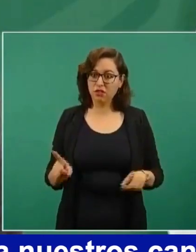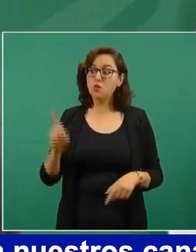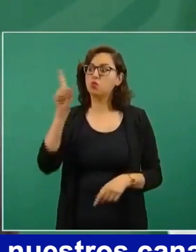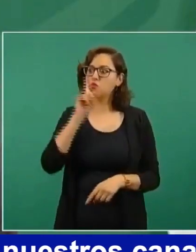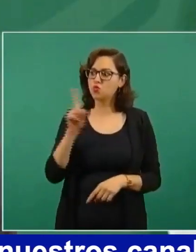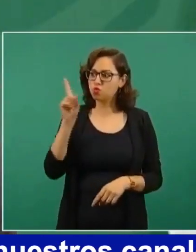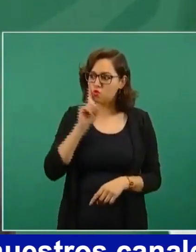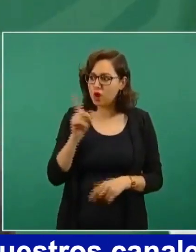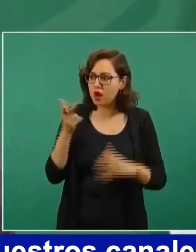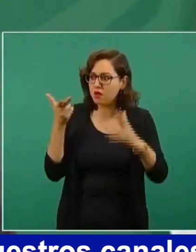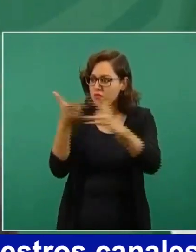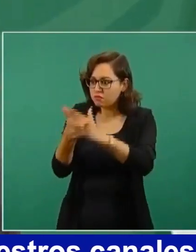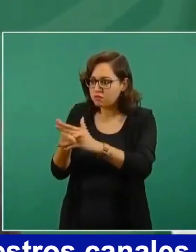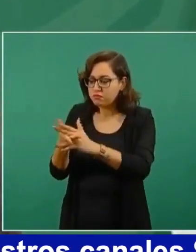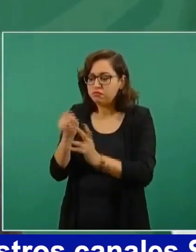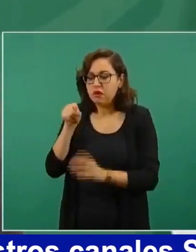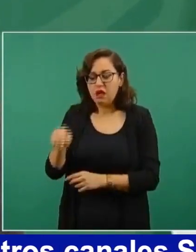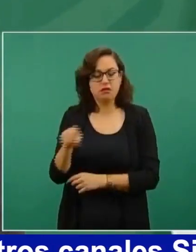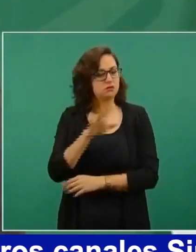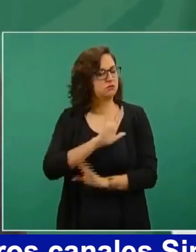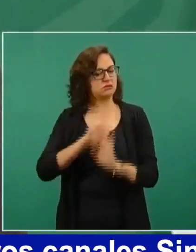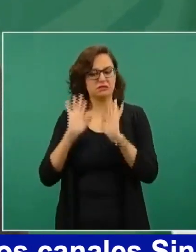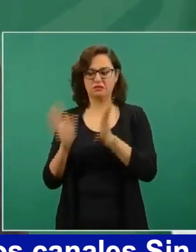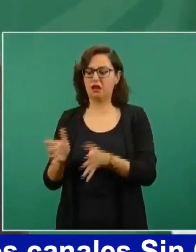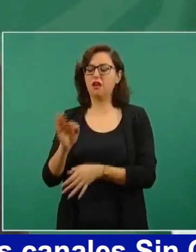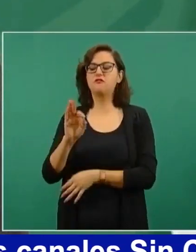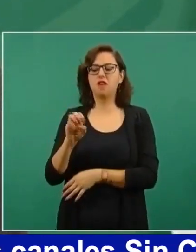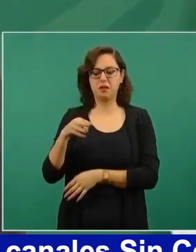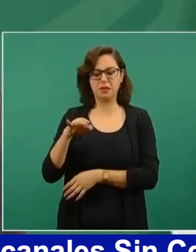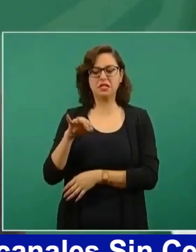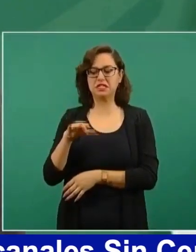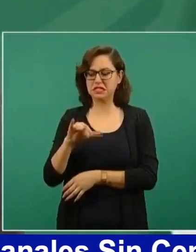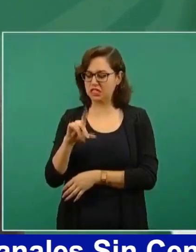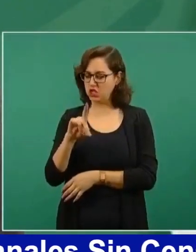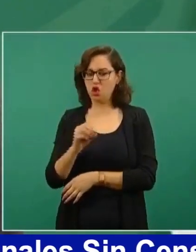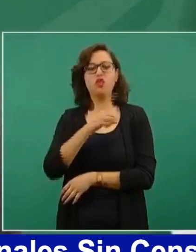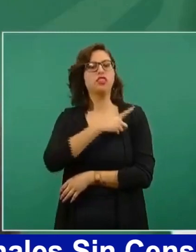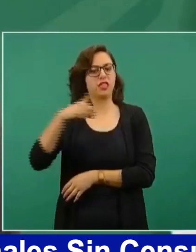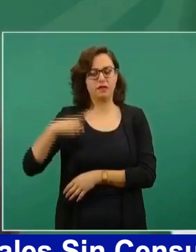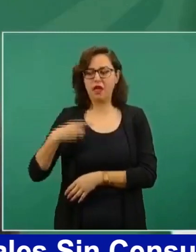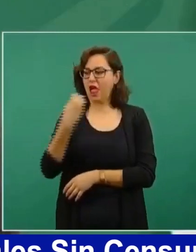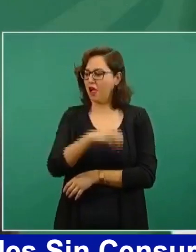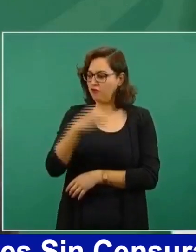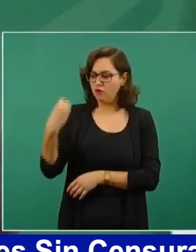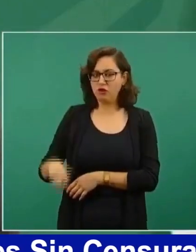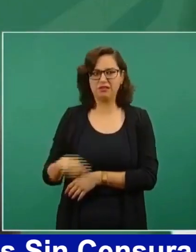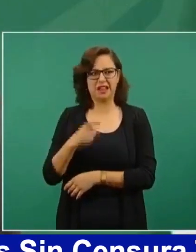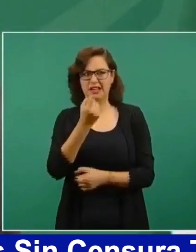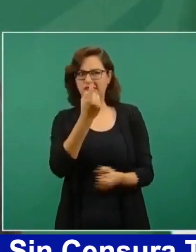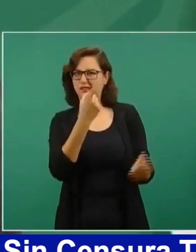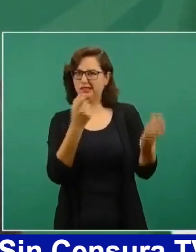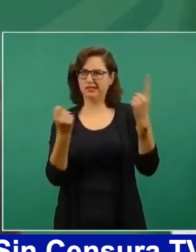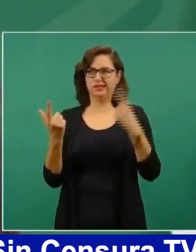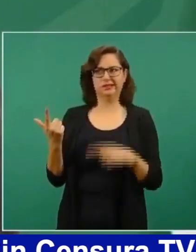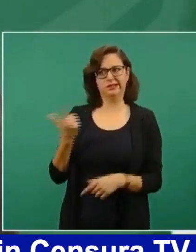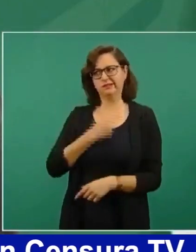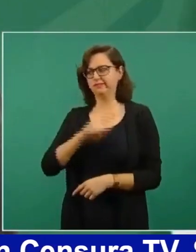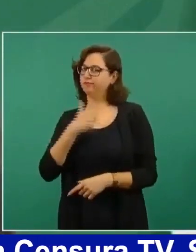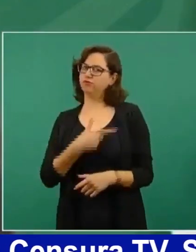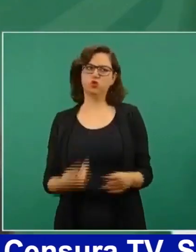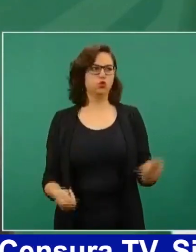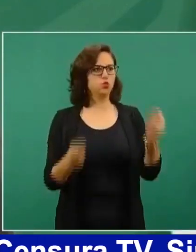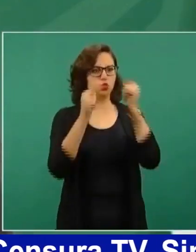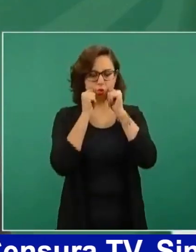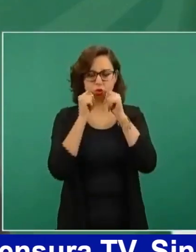que considerarse feminicidio. Y no solo eso, se investiga y